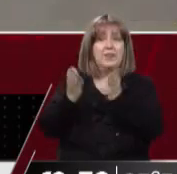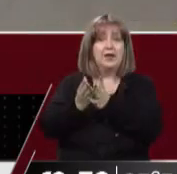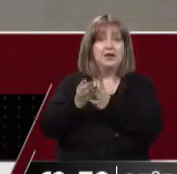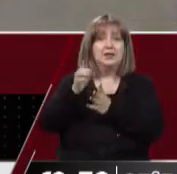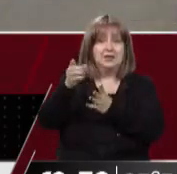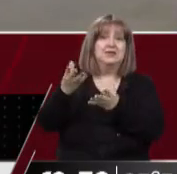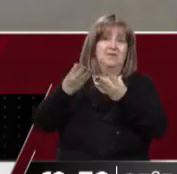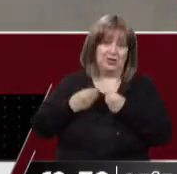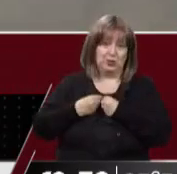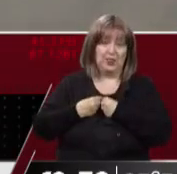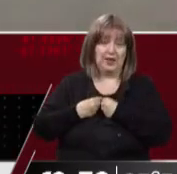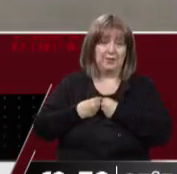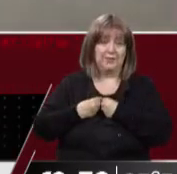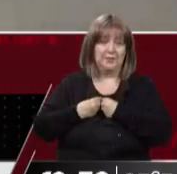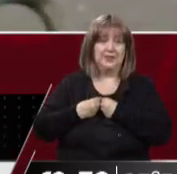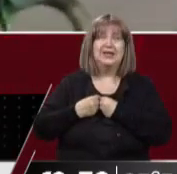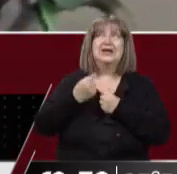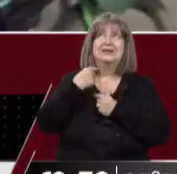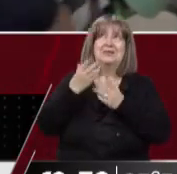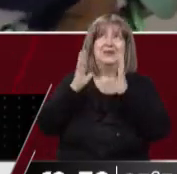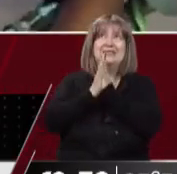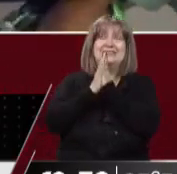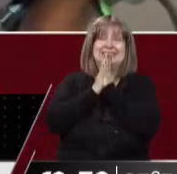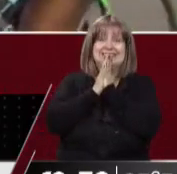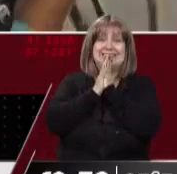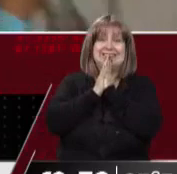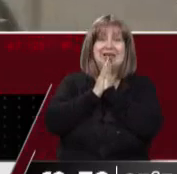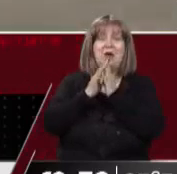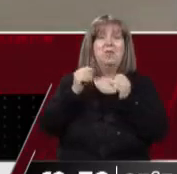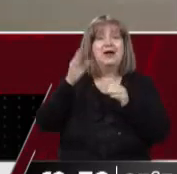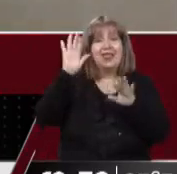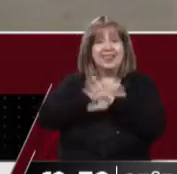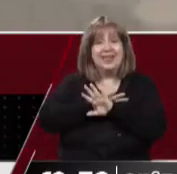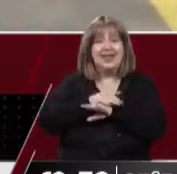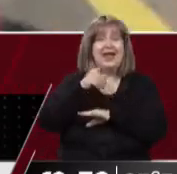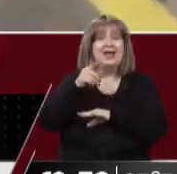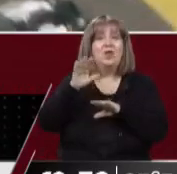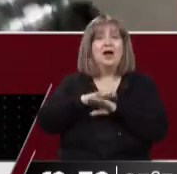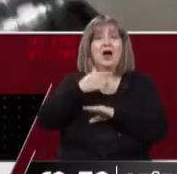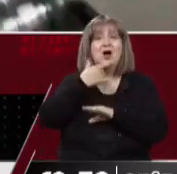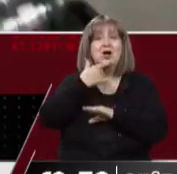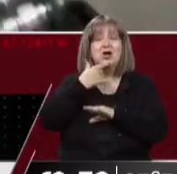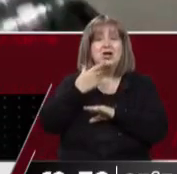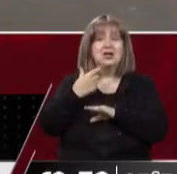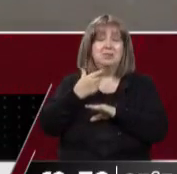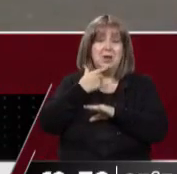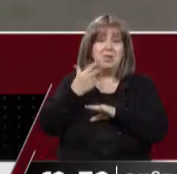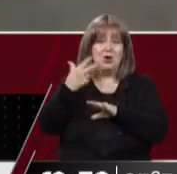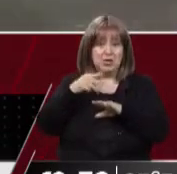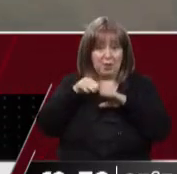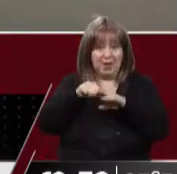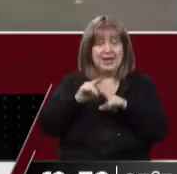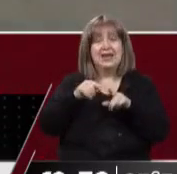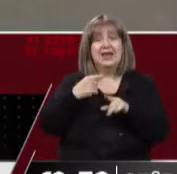ayudar. ¿Y? Y si bueno, así, no. Por equivocarnos, porque nos metimos a un restaurante que no era. Son las donde cosas. Donde estaba dentro del